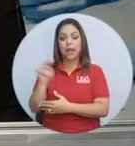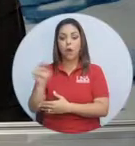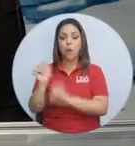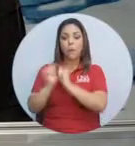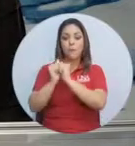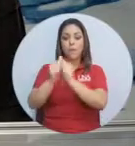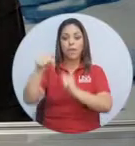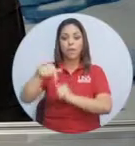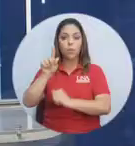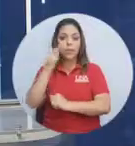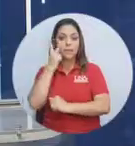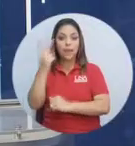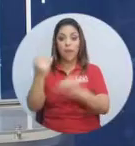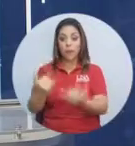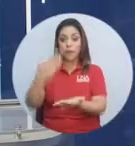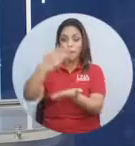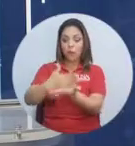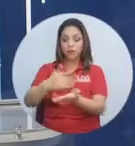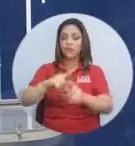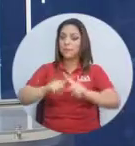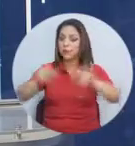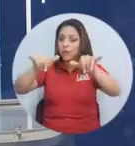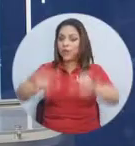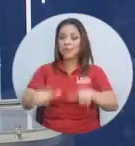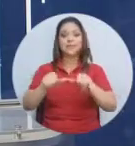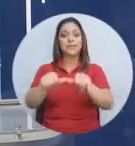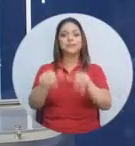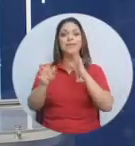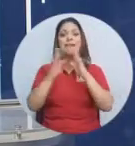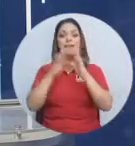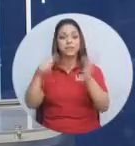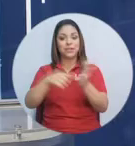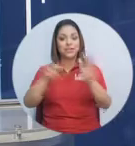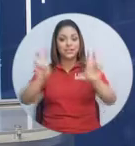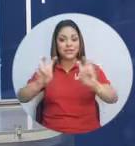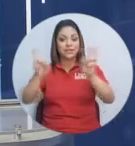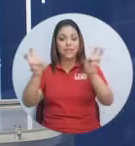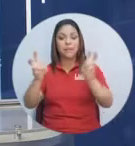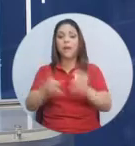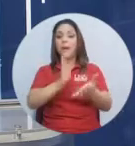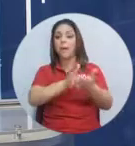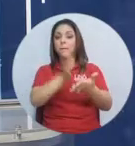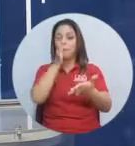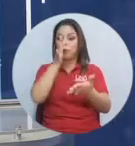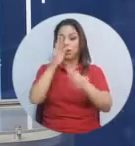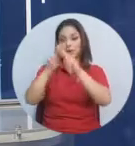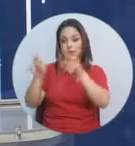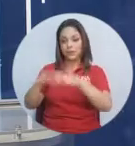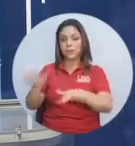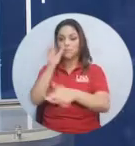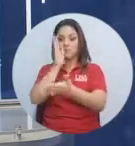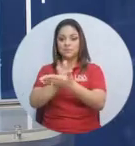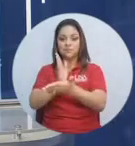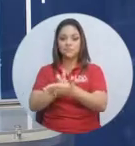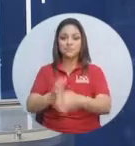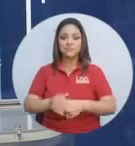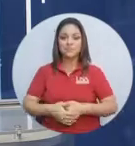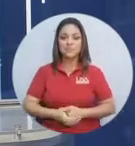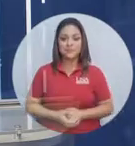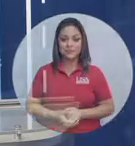nosotros aquí en Una Mirada. Vamos a ir a una pausa, pero quédese con nosotros y vamos a seguir hablando sobre este tema del bullying o ciberbullying.